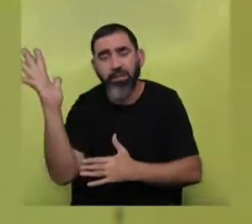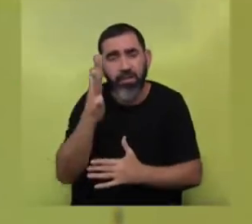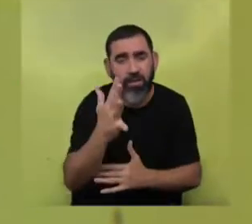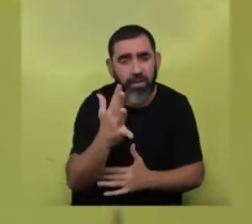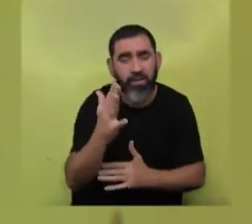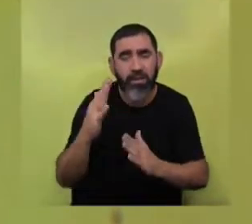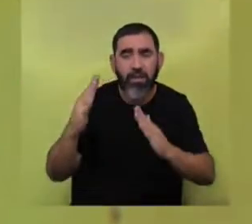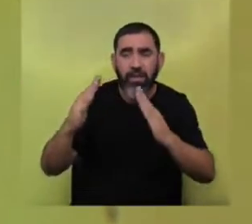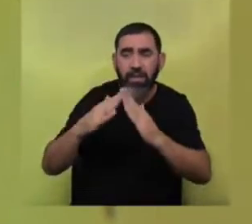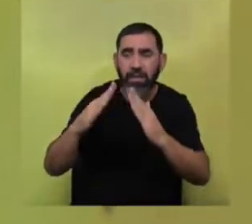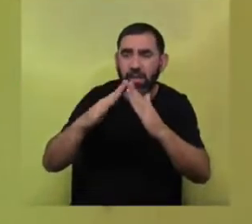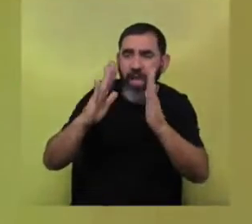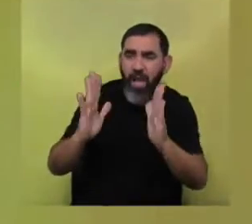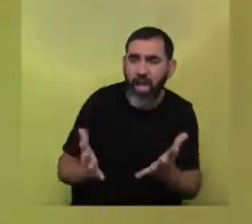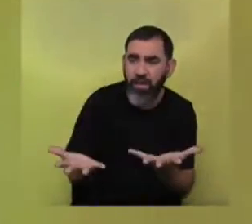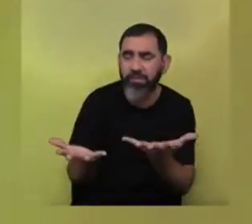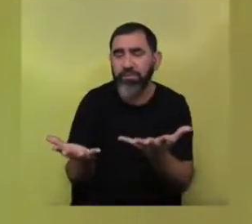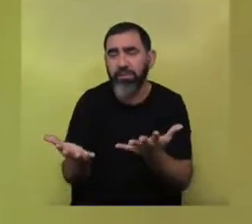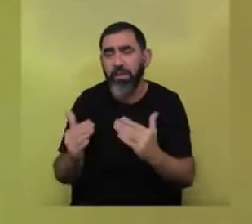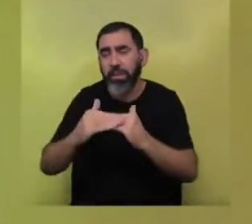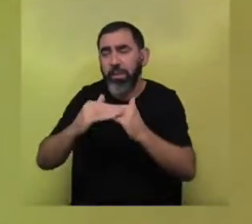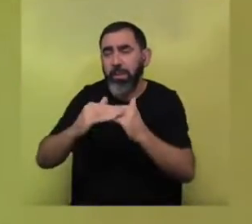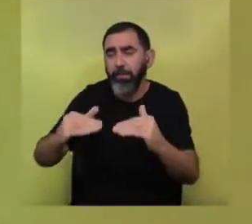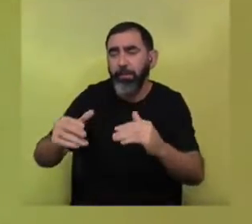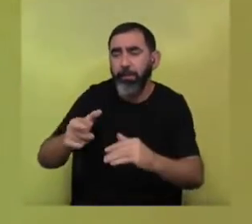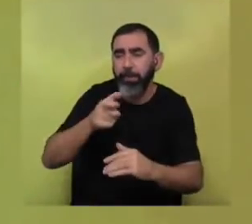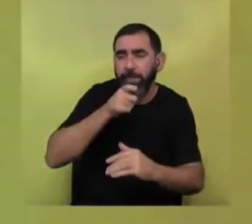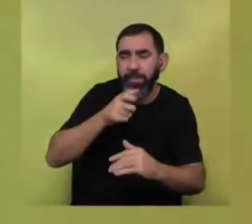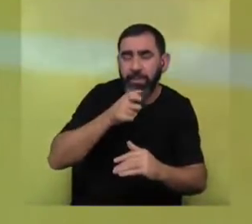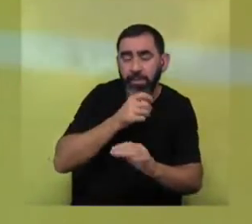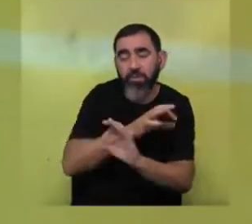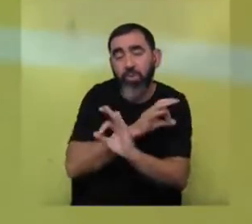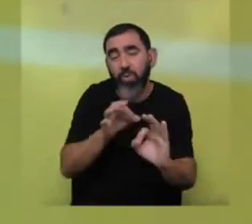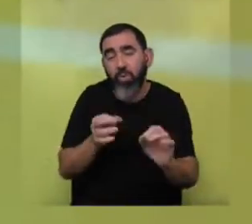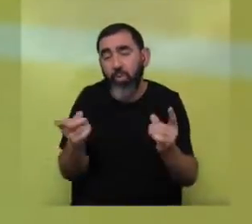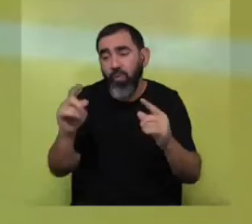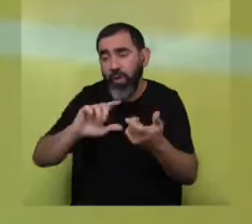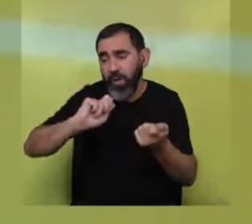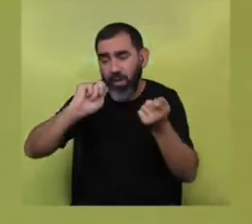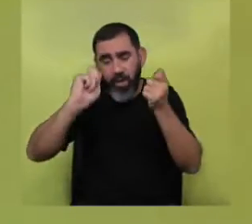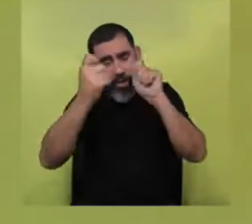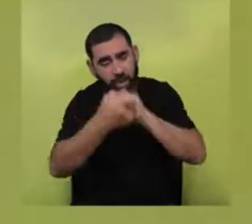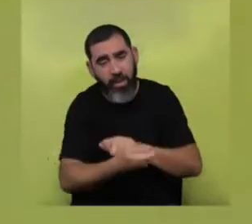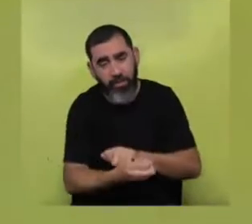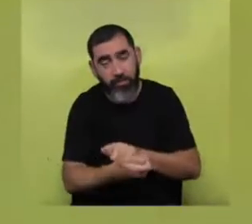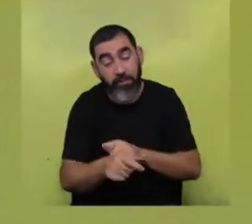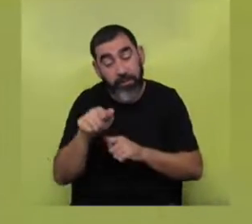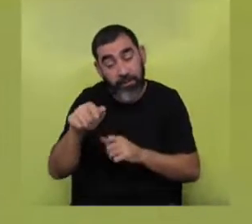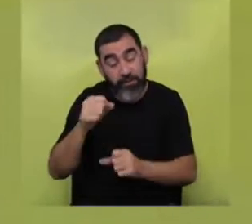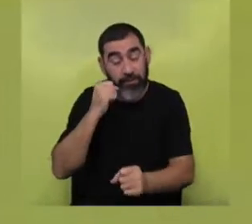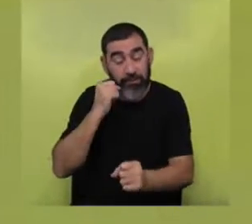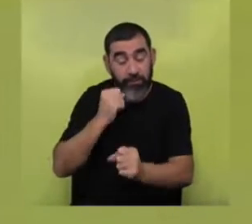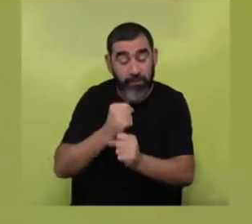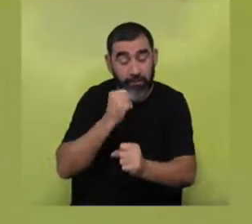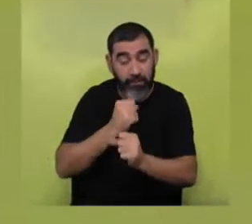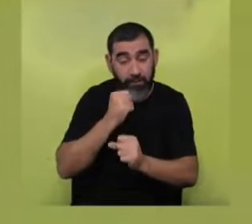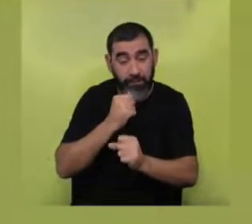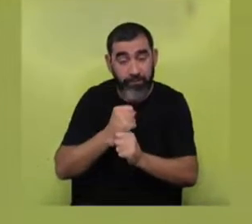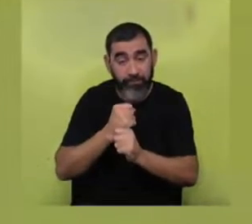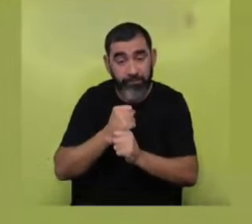una casilla, un piso de cemento, o cuando se vuelve está todo al revés. Ese trabajo